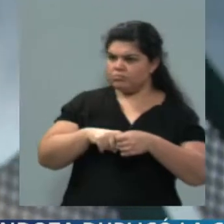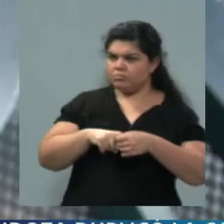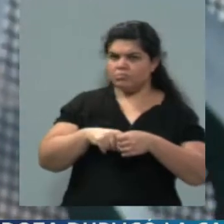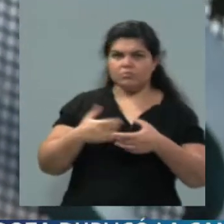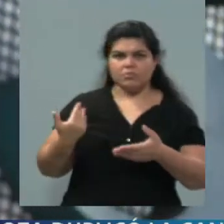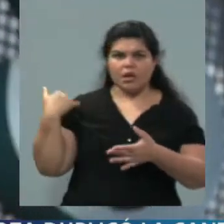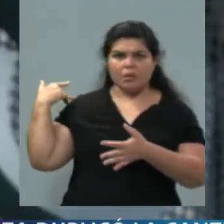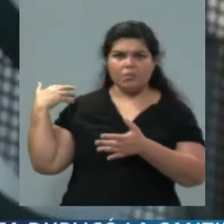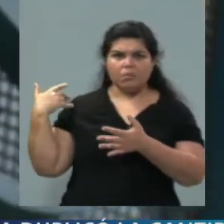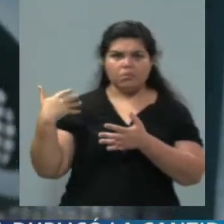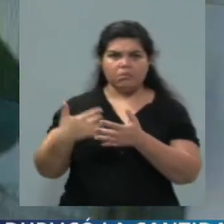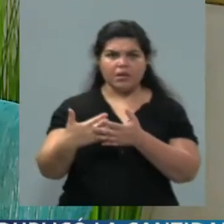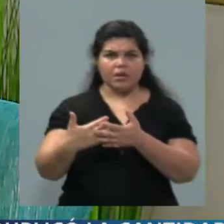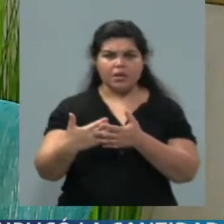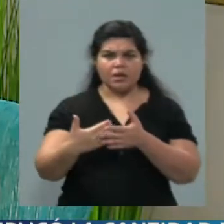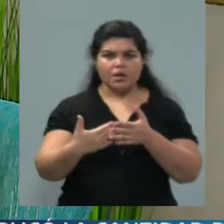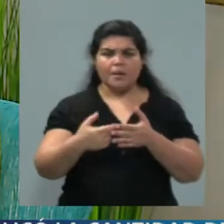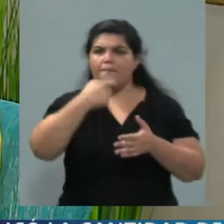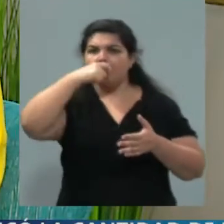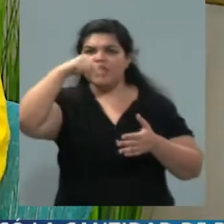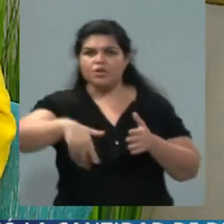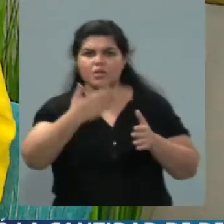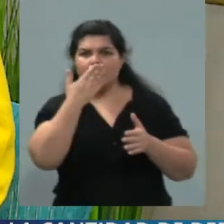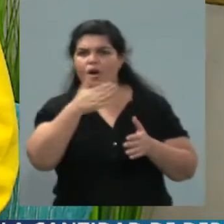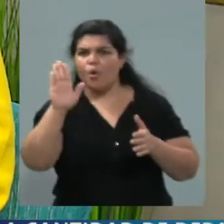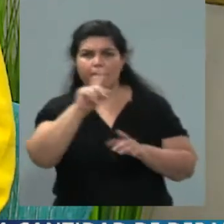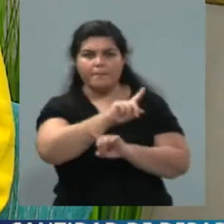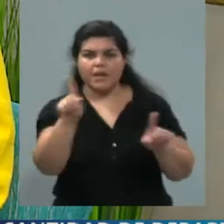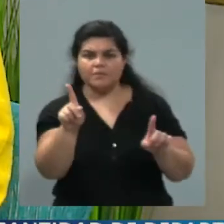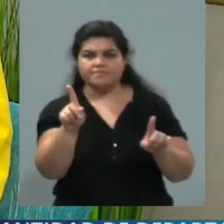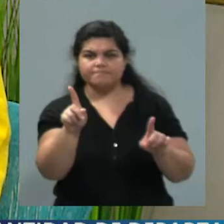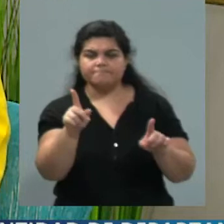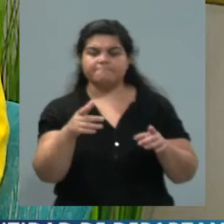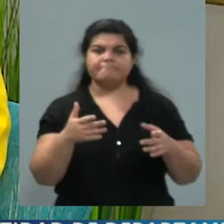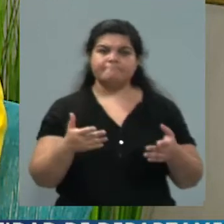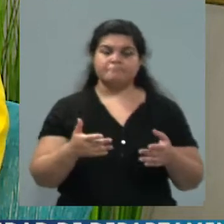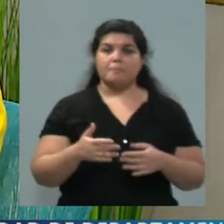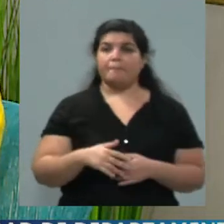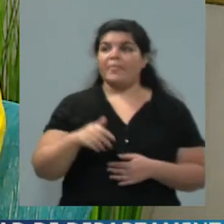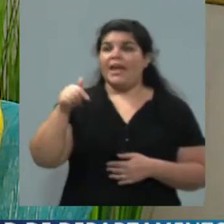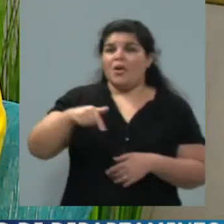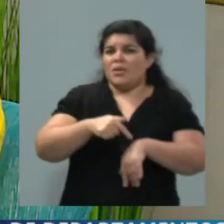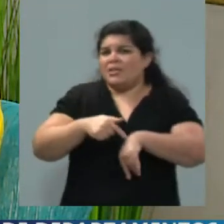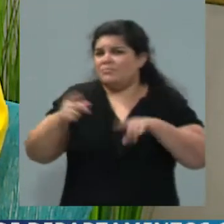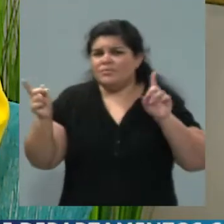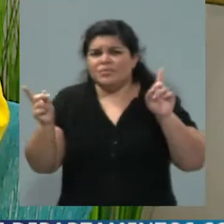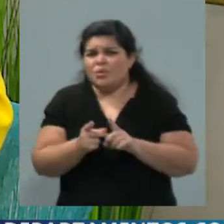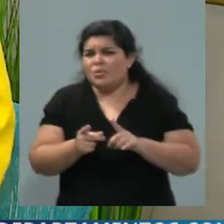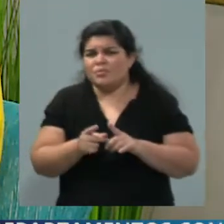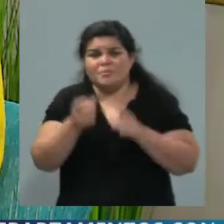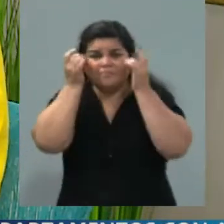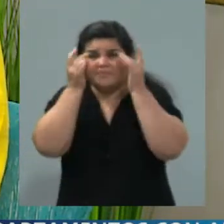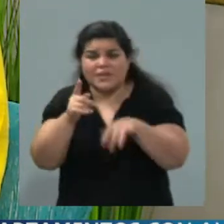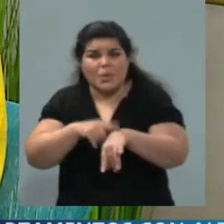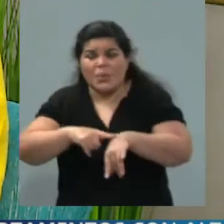se que cumple, efectivamente tal cual. tenemos. Alejandra, estamos contra el reloj, pero no queríamos dejar de preguntarte y que nos respondas brevemente también